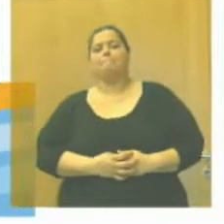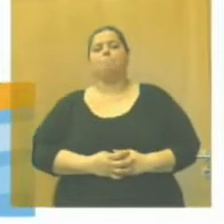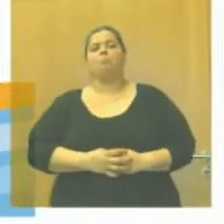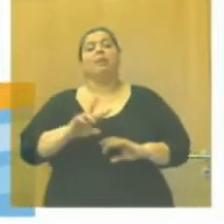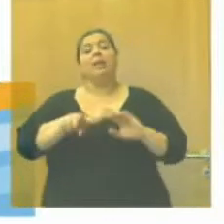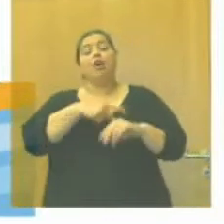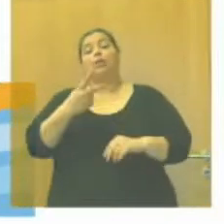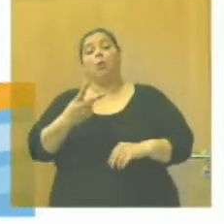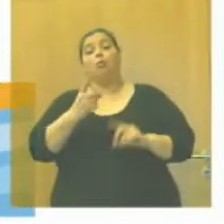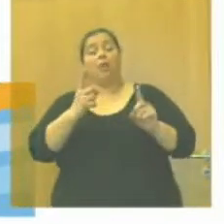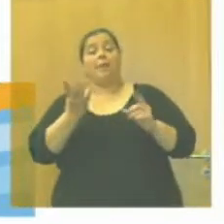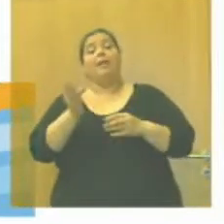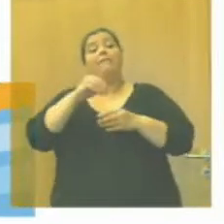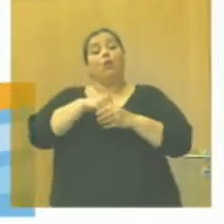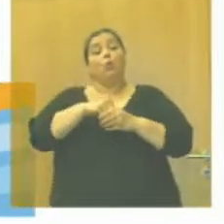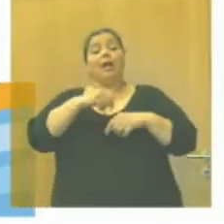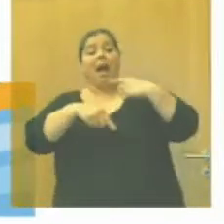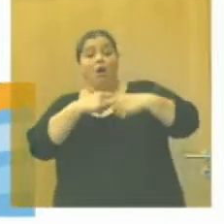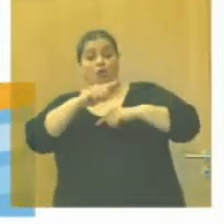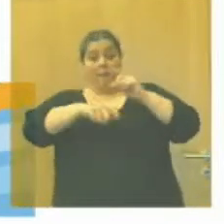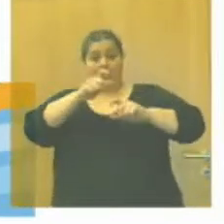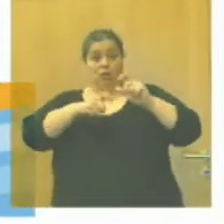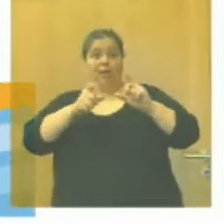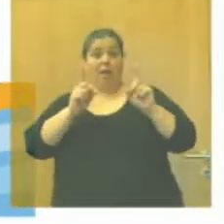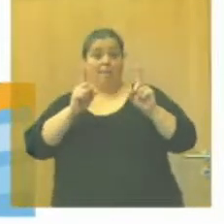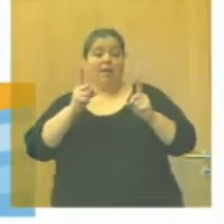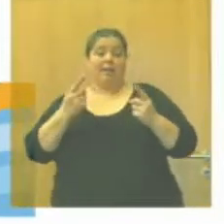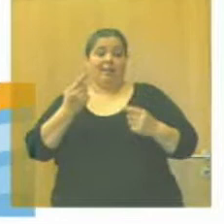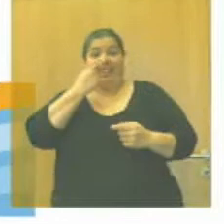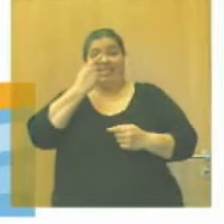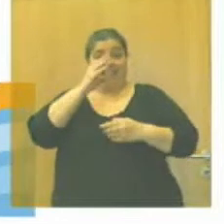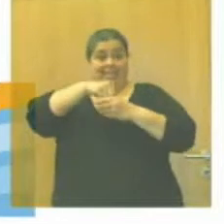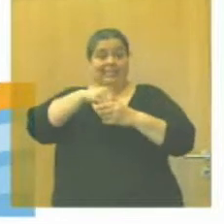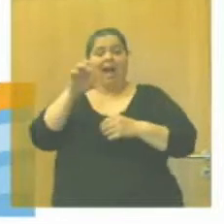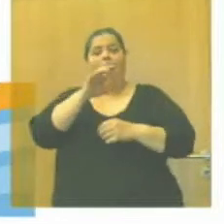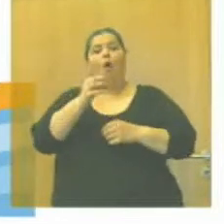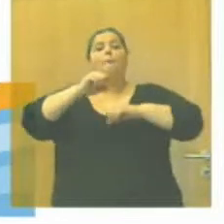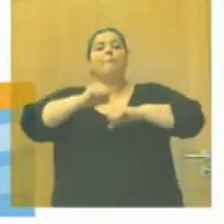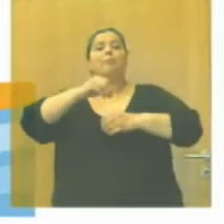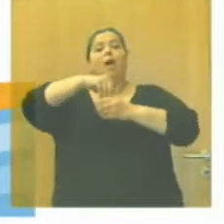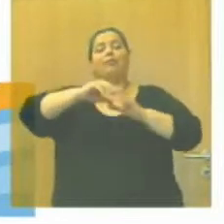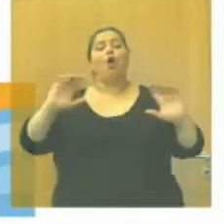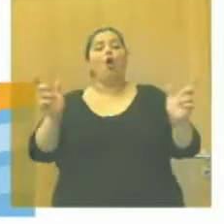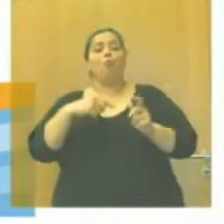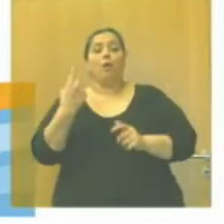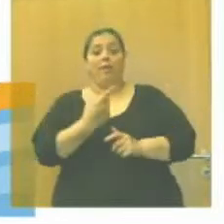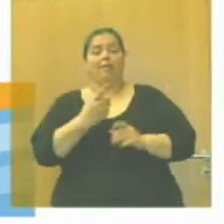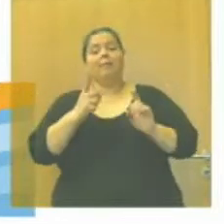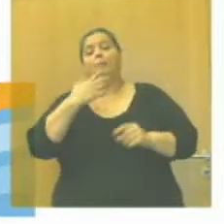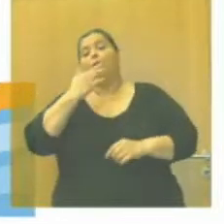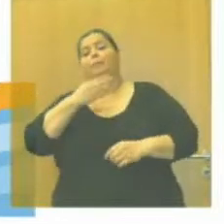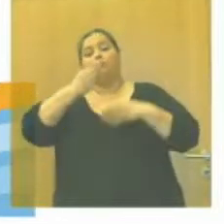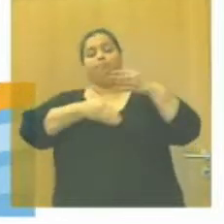Lo segundo es involucrar a otras partes interesadas o miembros de la comunidad. Estamos hablando de intervenciones que pueden